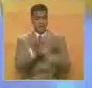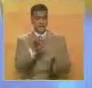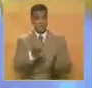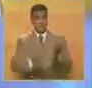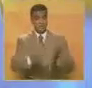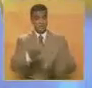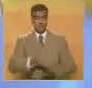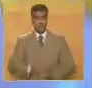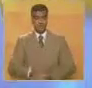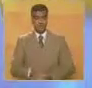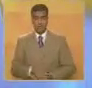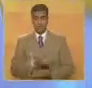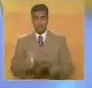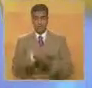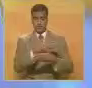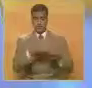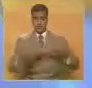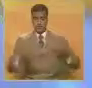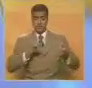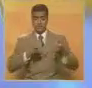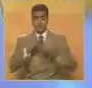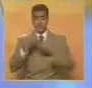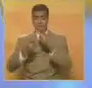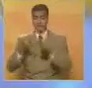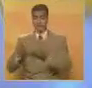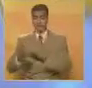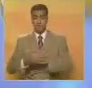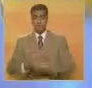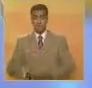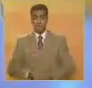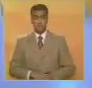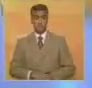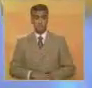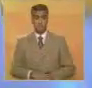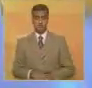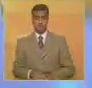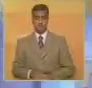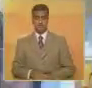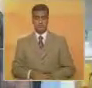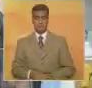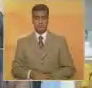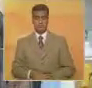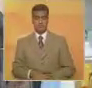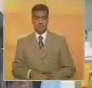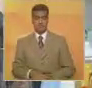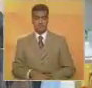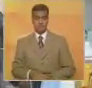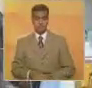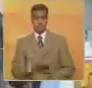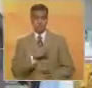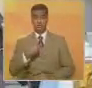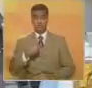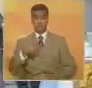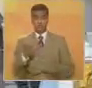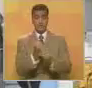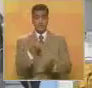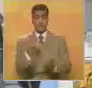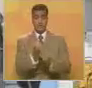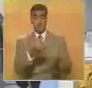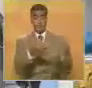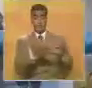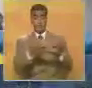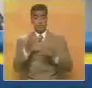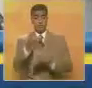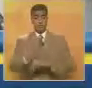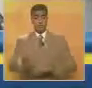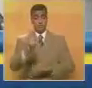Precios Justos porque limita la variedad de productos y genera desabastecimiento. Vamos a trabajar a través de los comités de